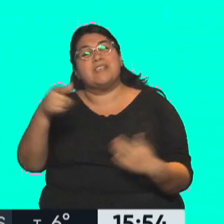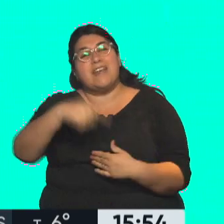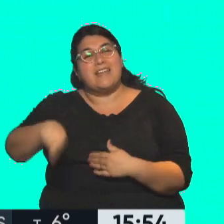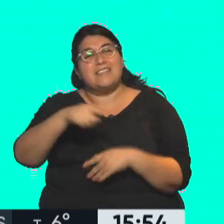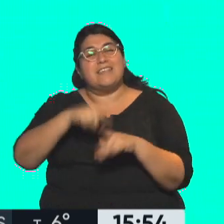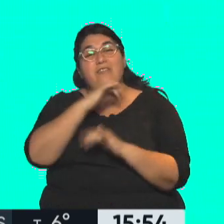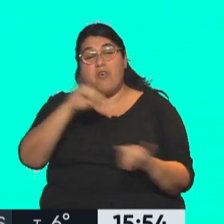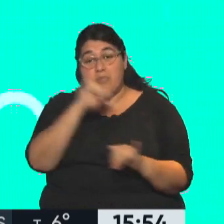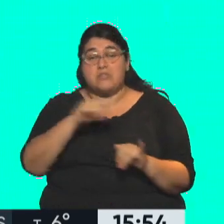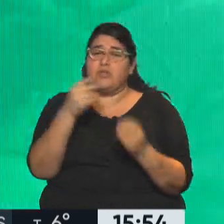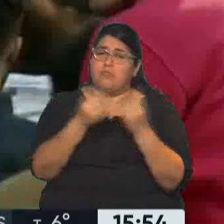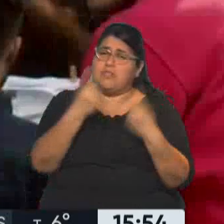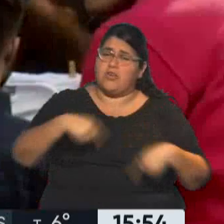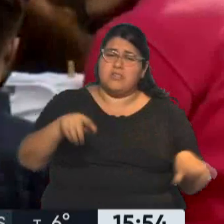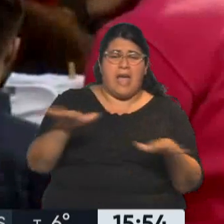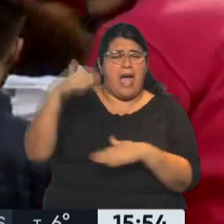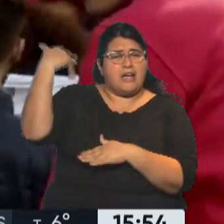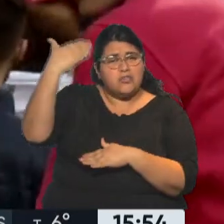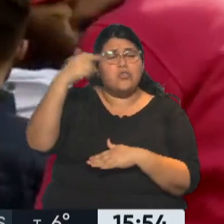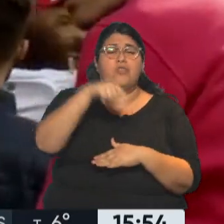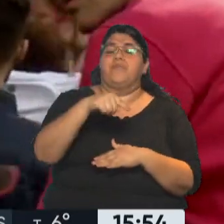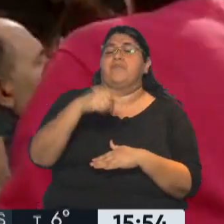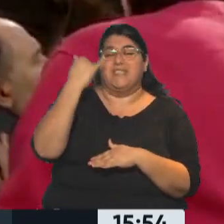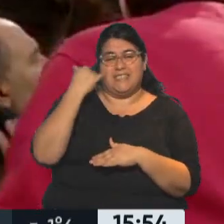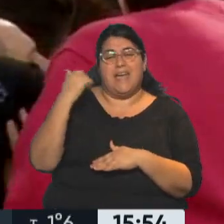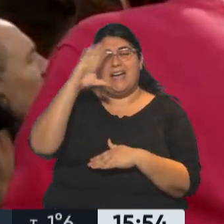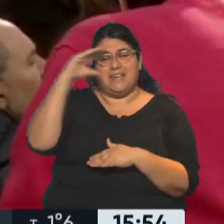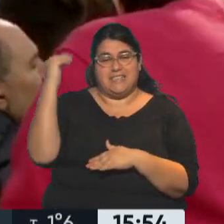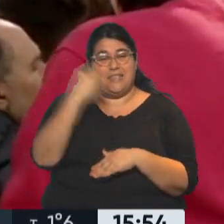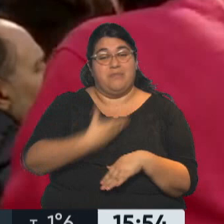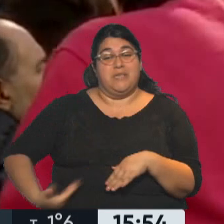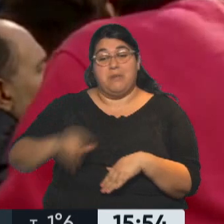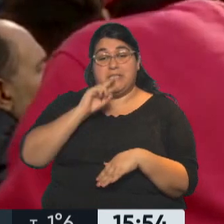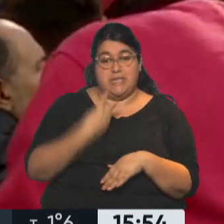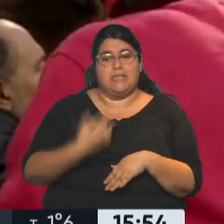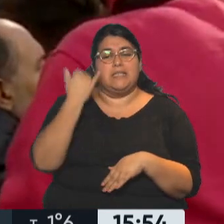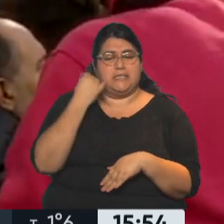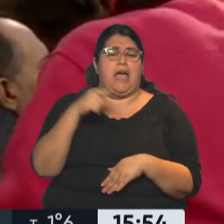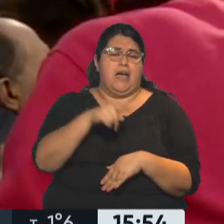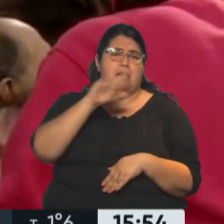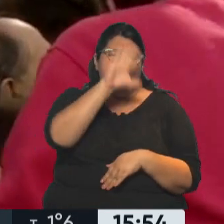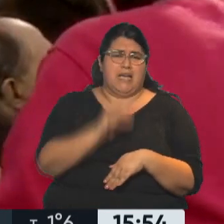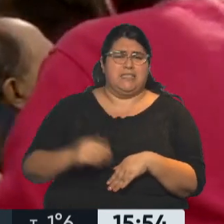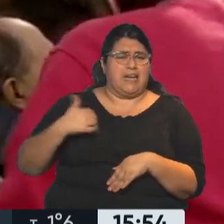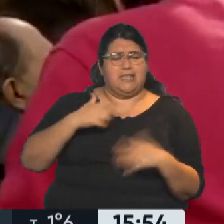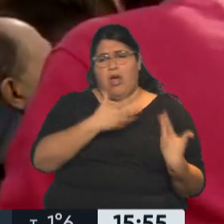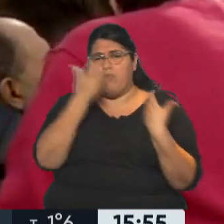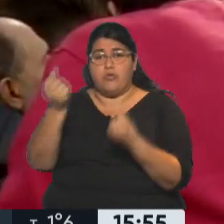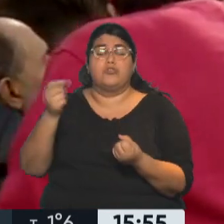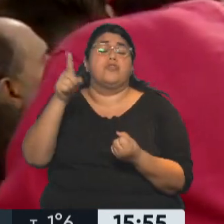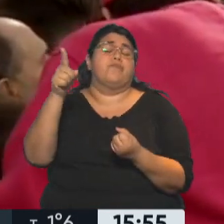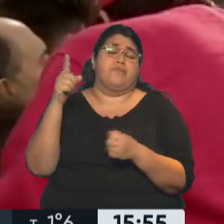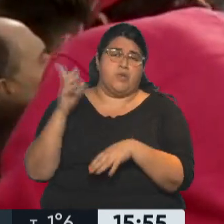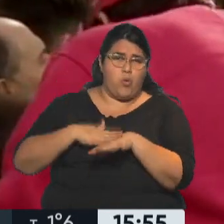formación con múltiples actos se respalda la vicepresidenta cristina fernández de kirchner en el país fue después del pedido de condena de la